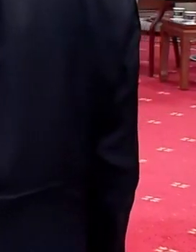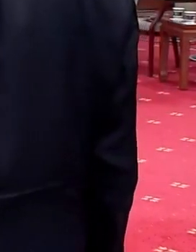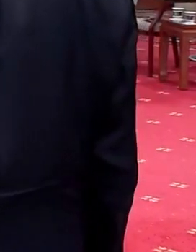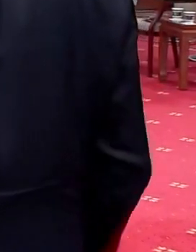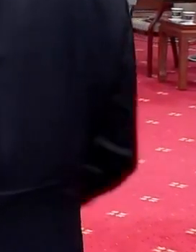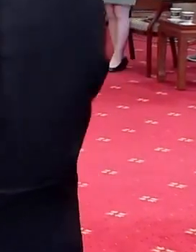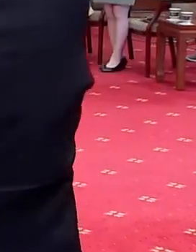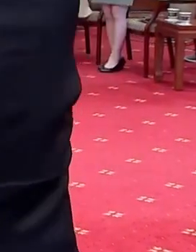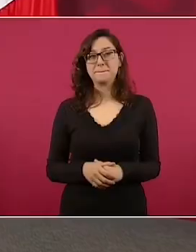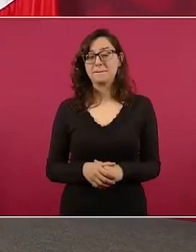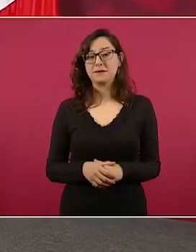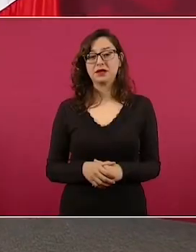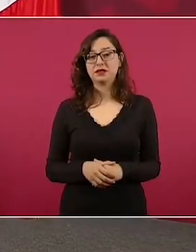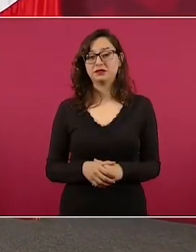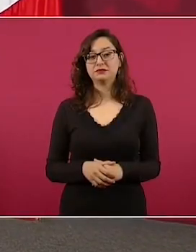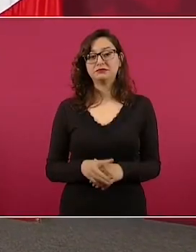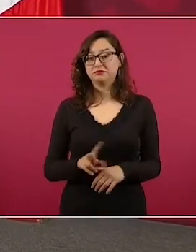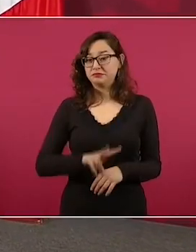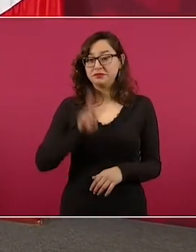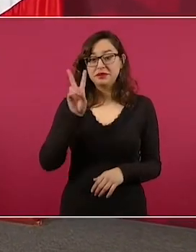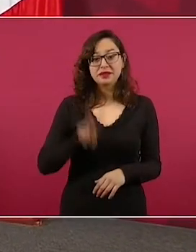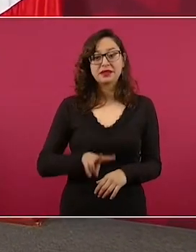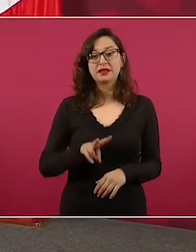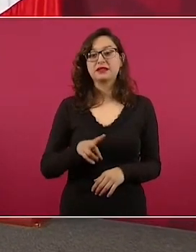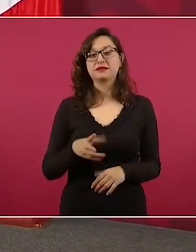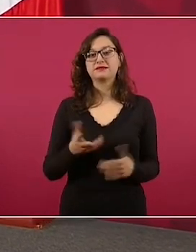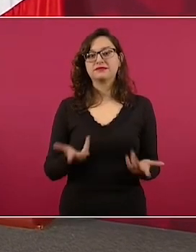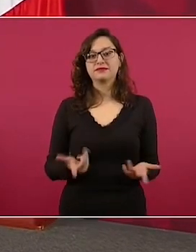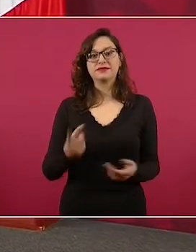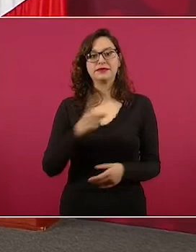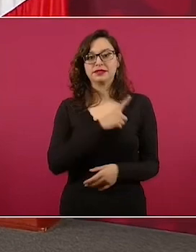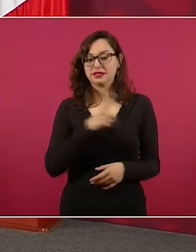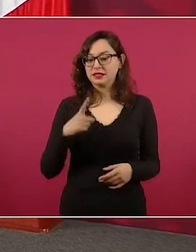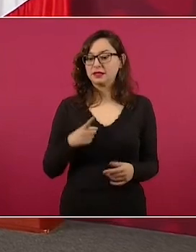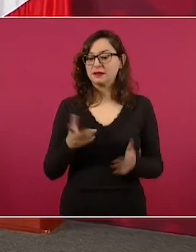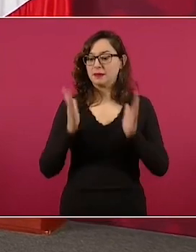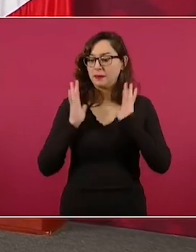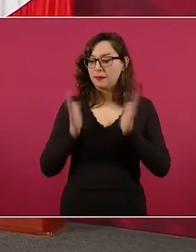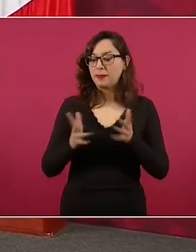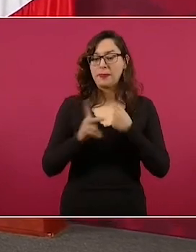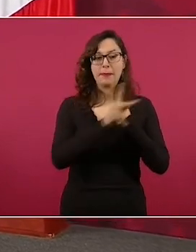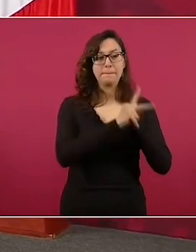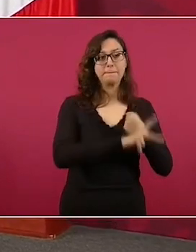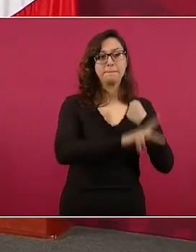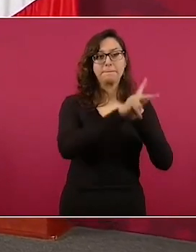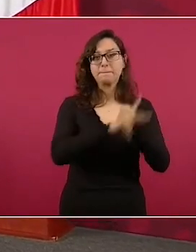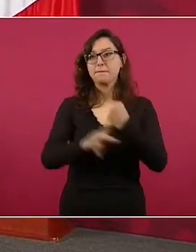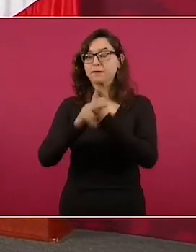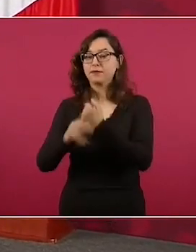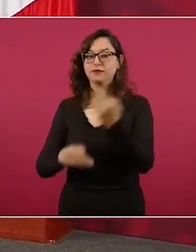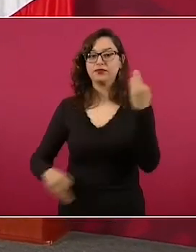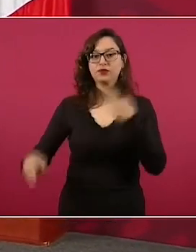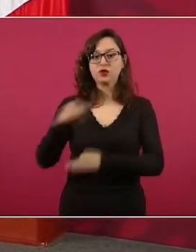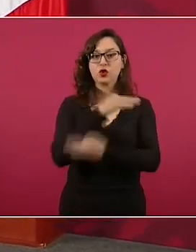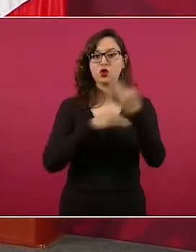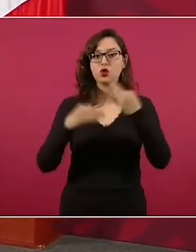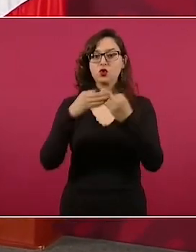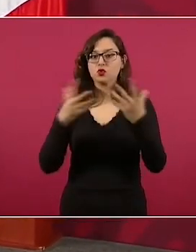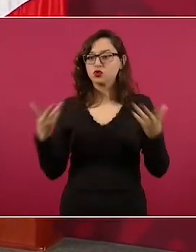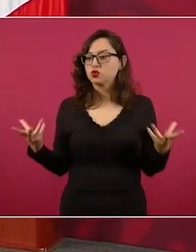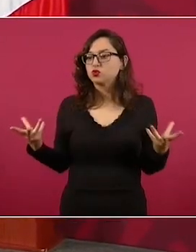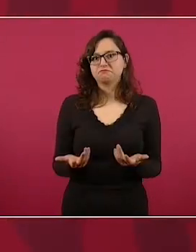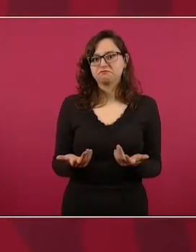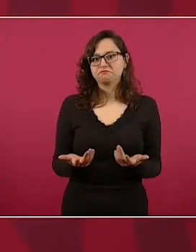los pueblos. Acordar entre todos los pueblos, las naciones, una